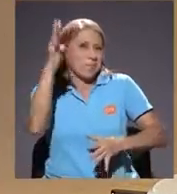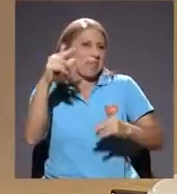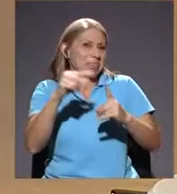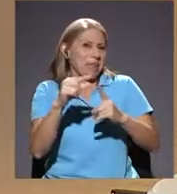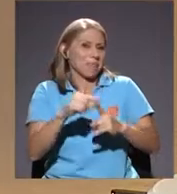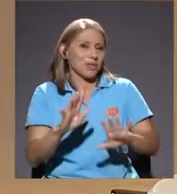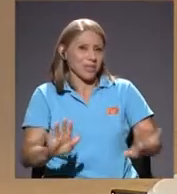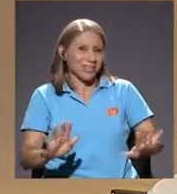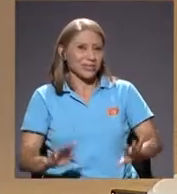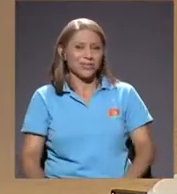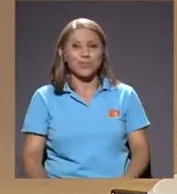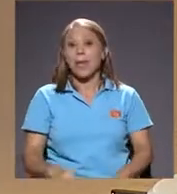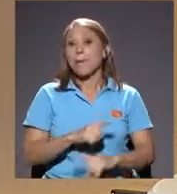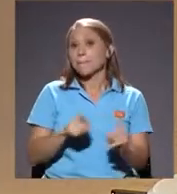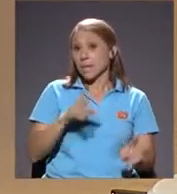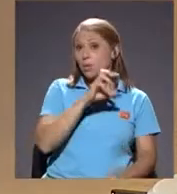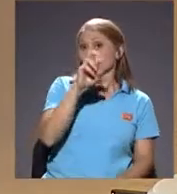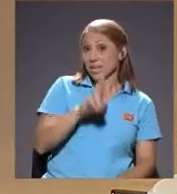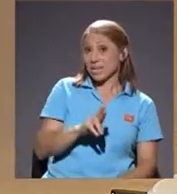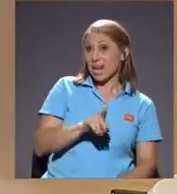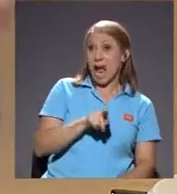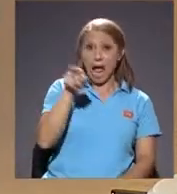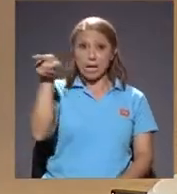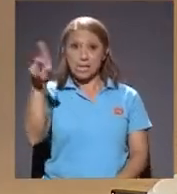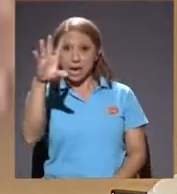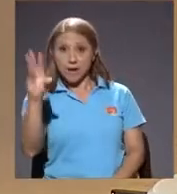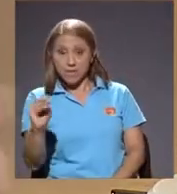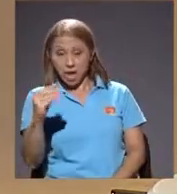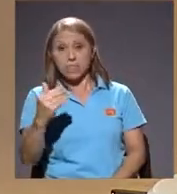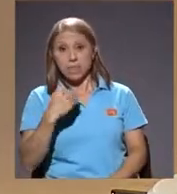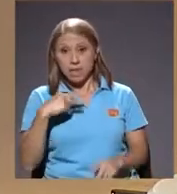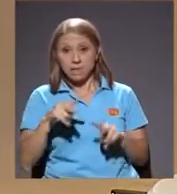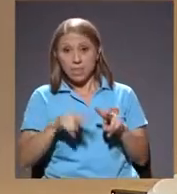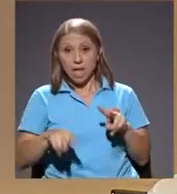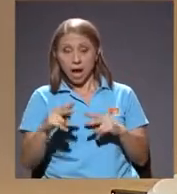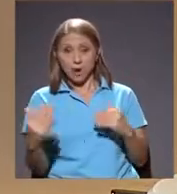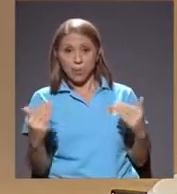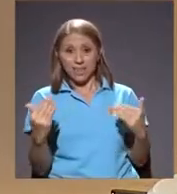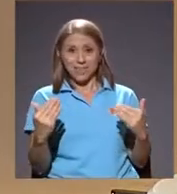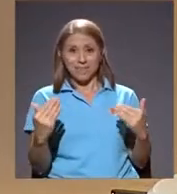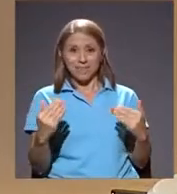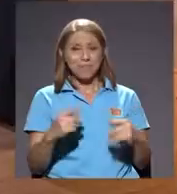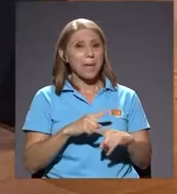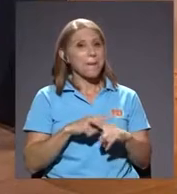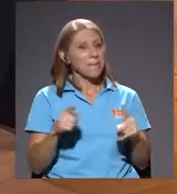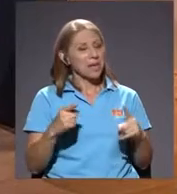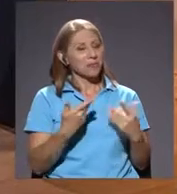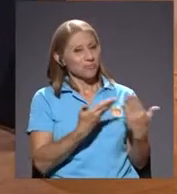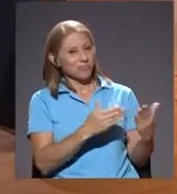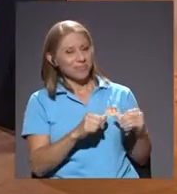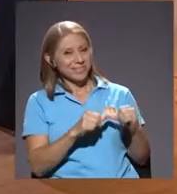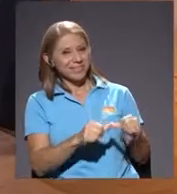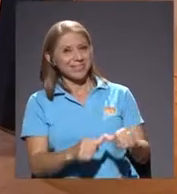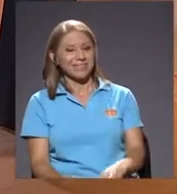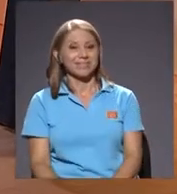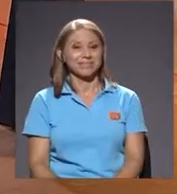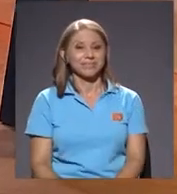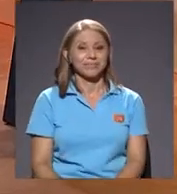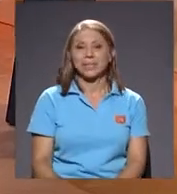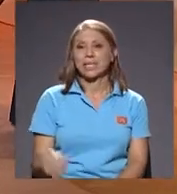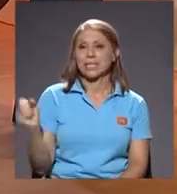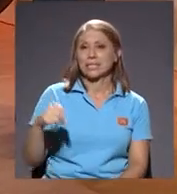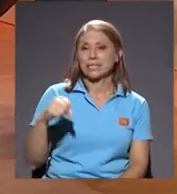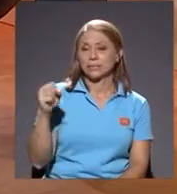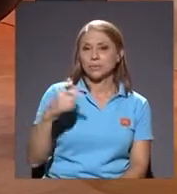costa rica en áfrica tienen pero regresamos doctor si yo